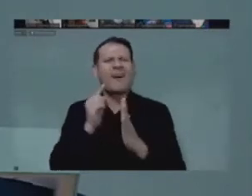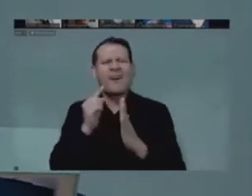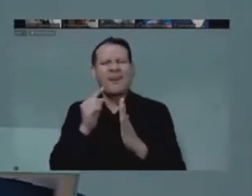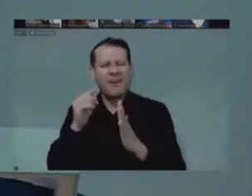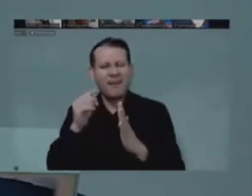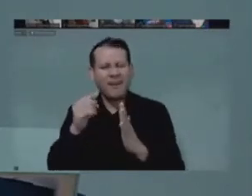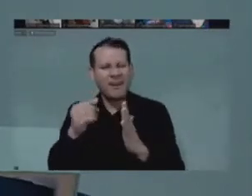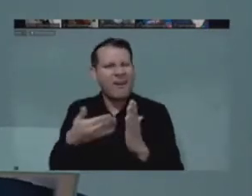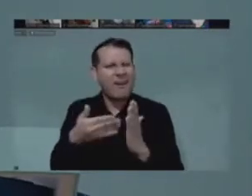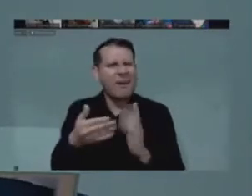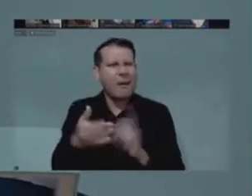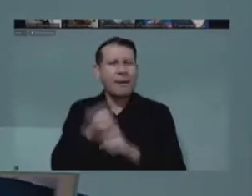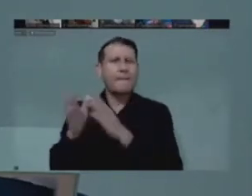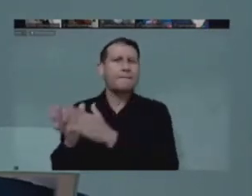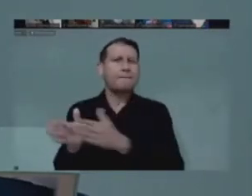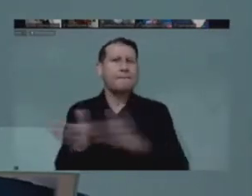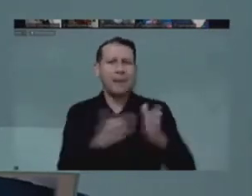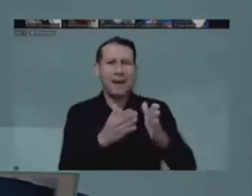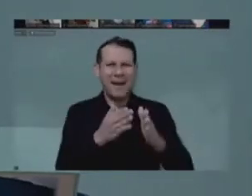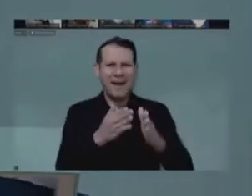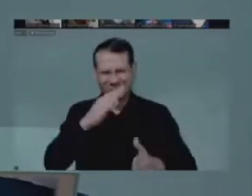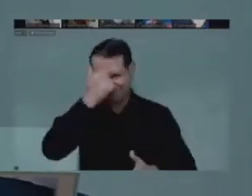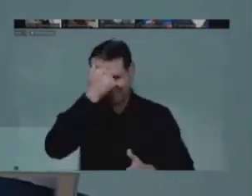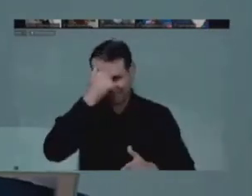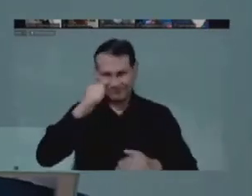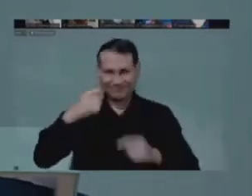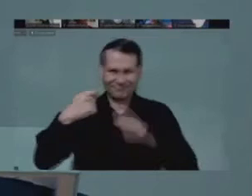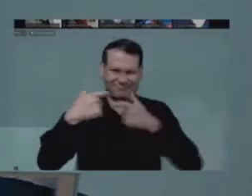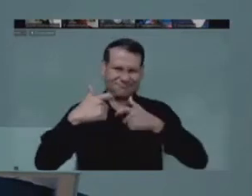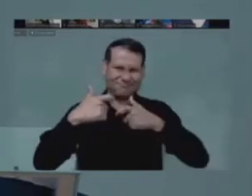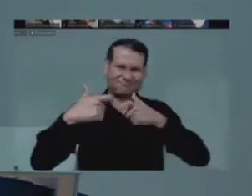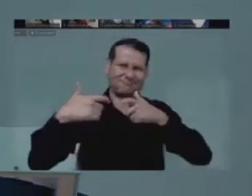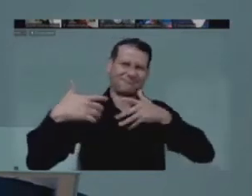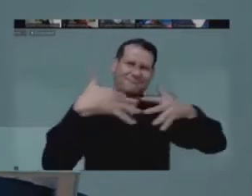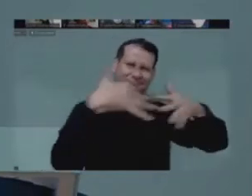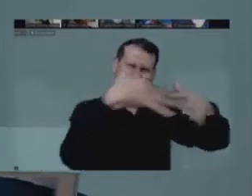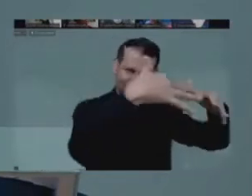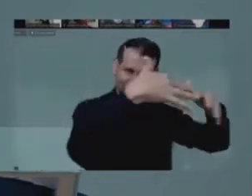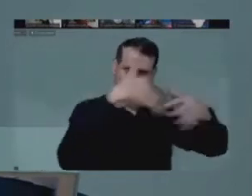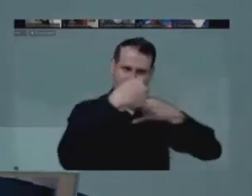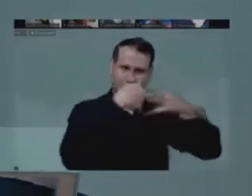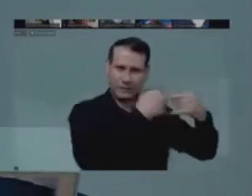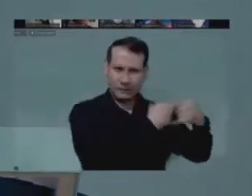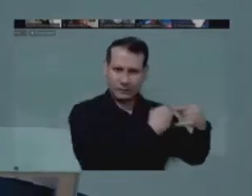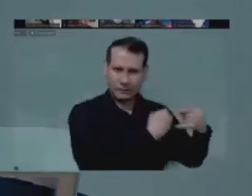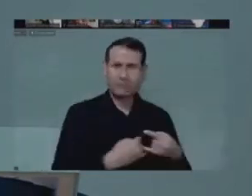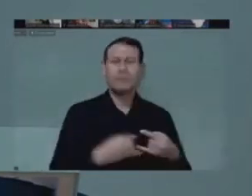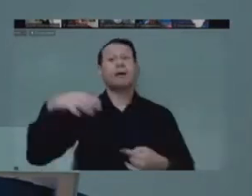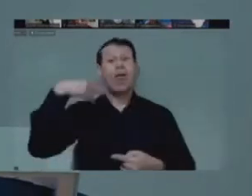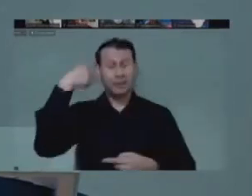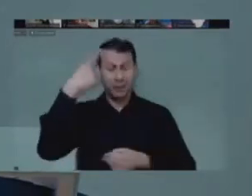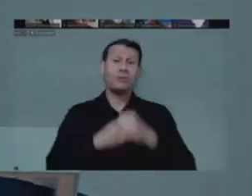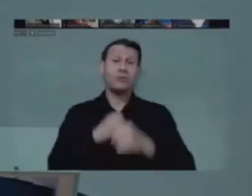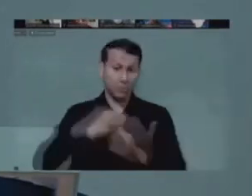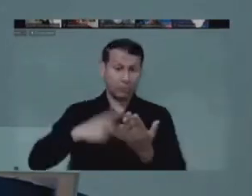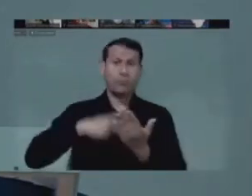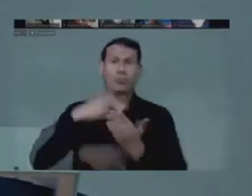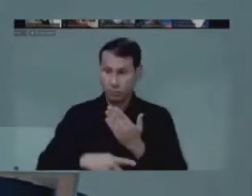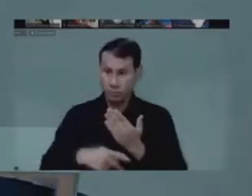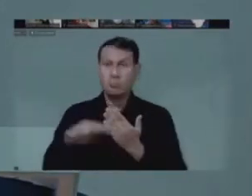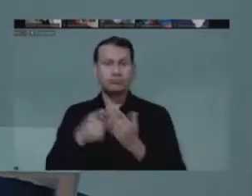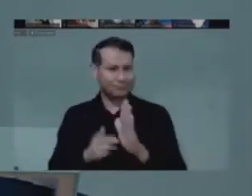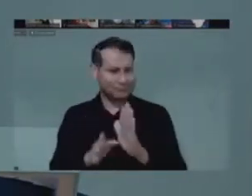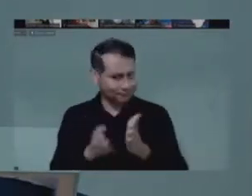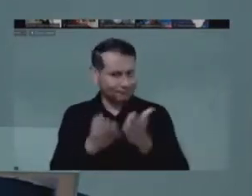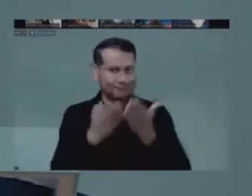entrante hay unos proyectos ya propuestos para desarrollar, muy en línea con las necesidades pues, que ustedes